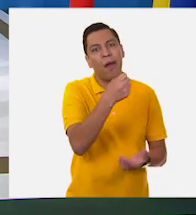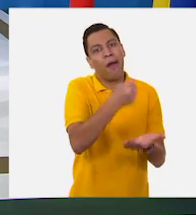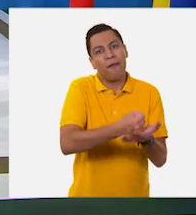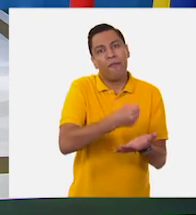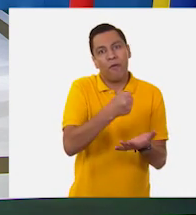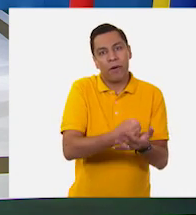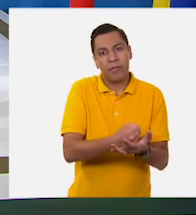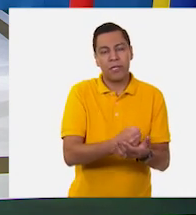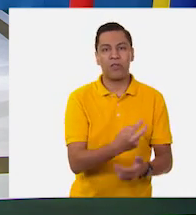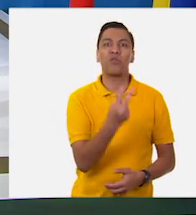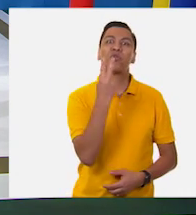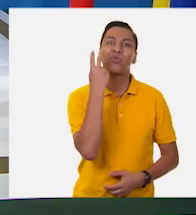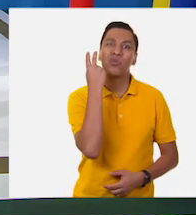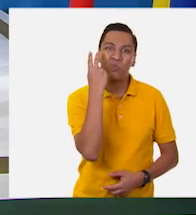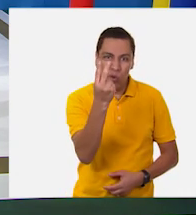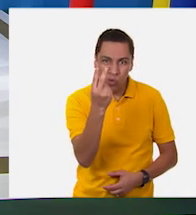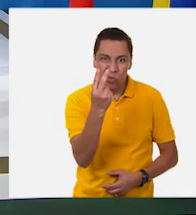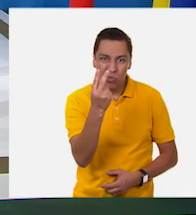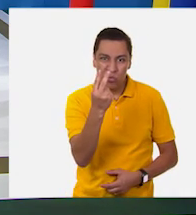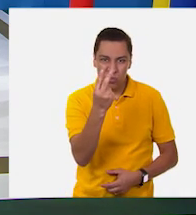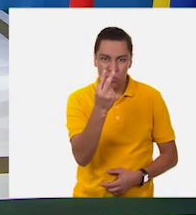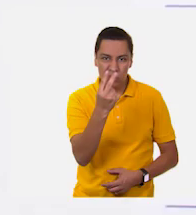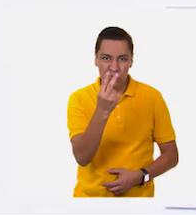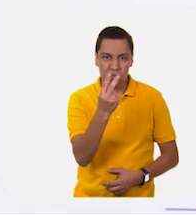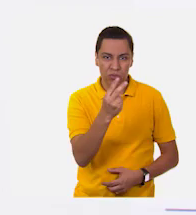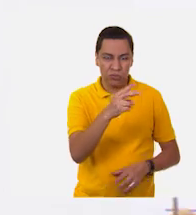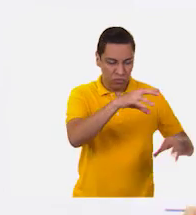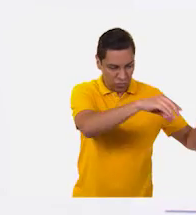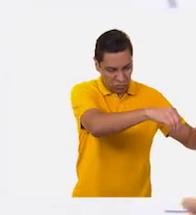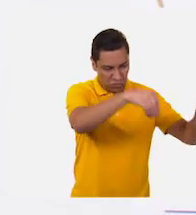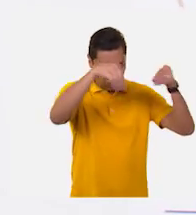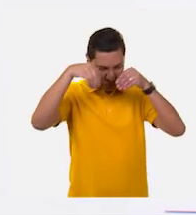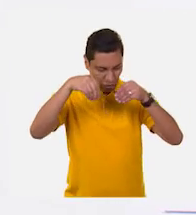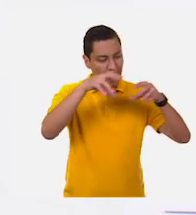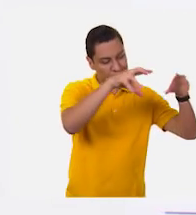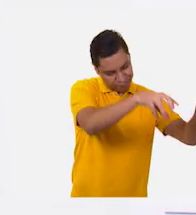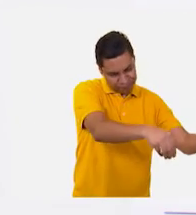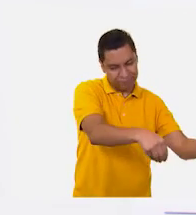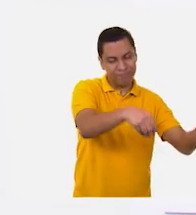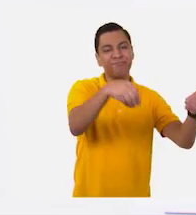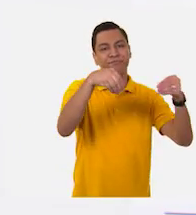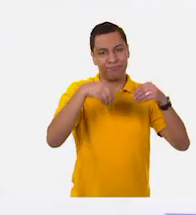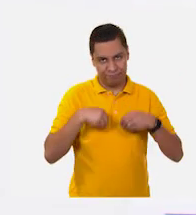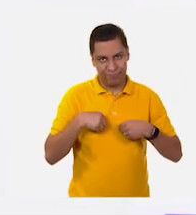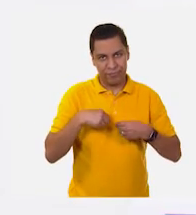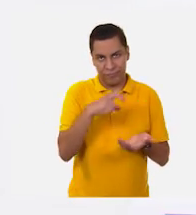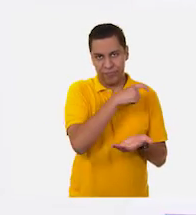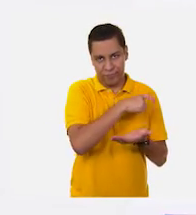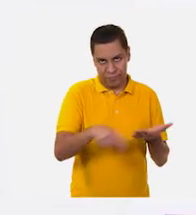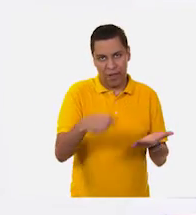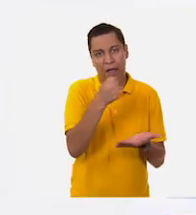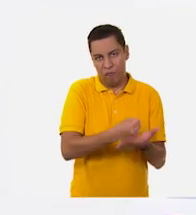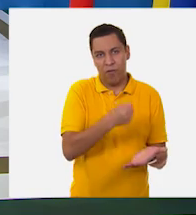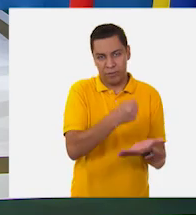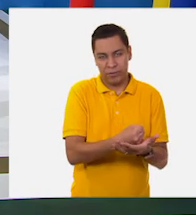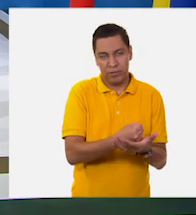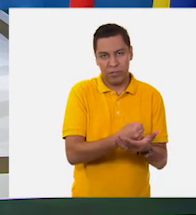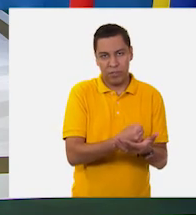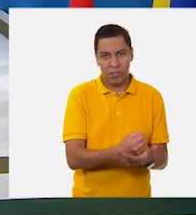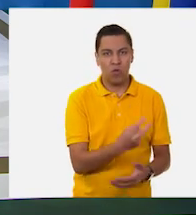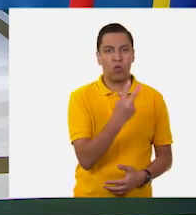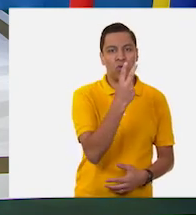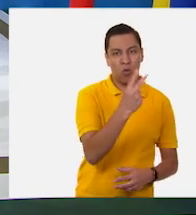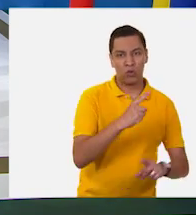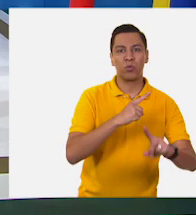a comprar 2 suéteres. Uh-huh. Ajá. Para contar con la oferta, ya que esta es